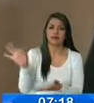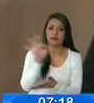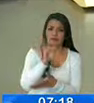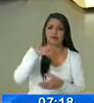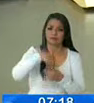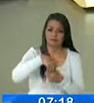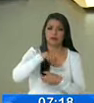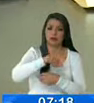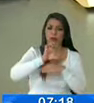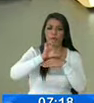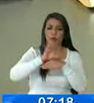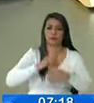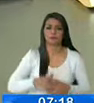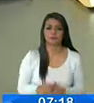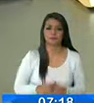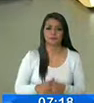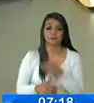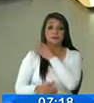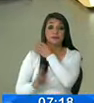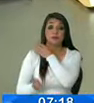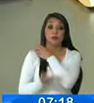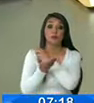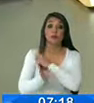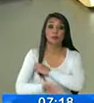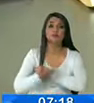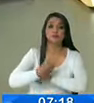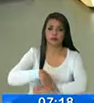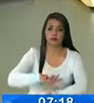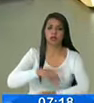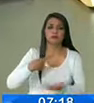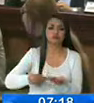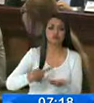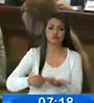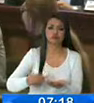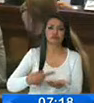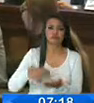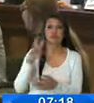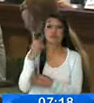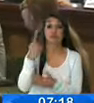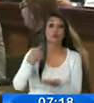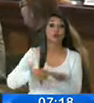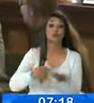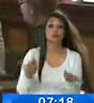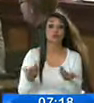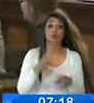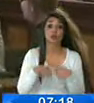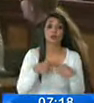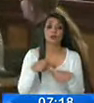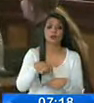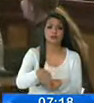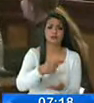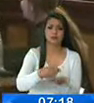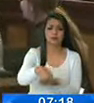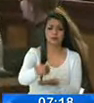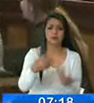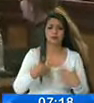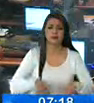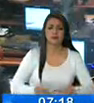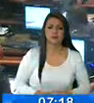este país. Propuestas que han sido puestas sobre el tapete de la mesa, cuyo segundo debate está previsto se desarrolle en esta misma